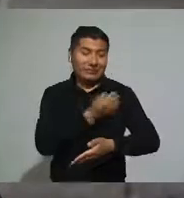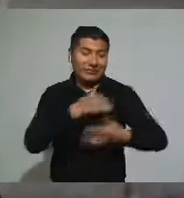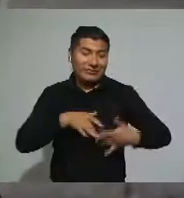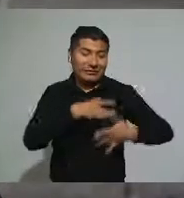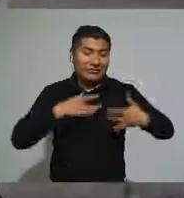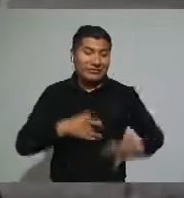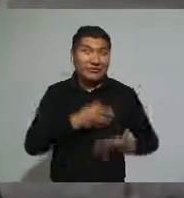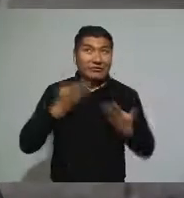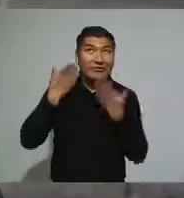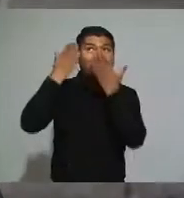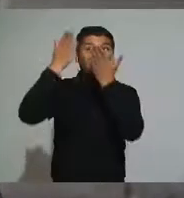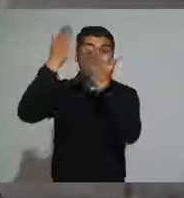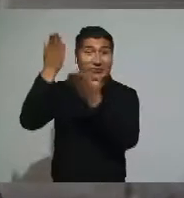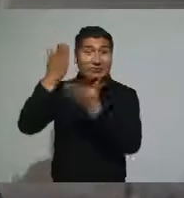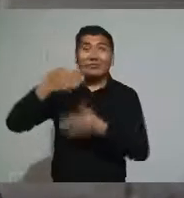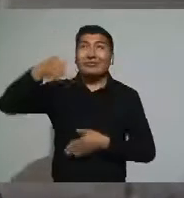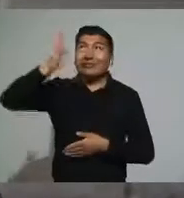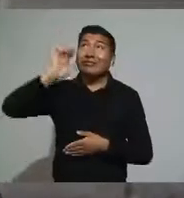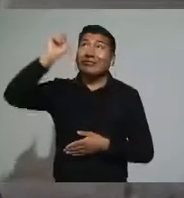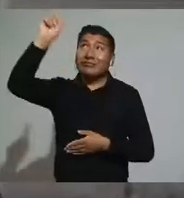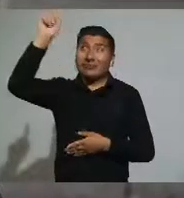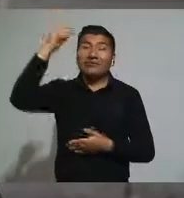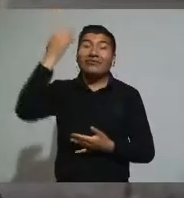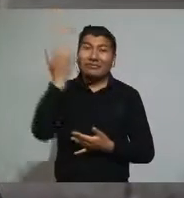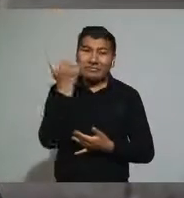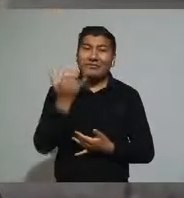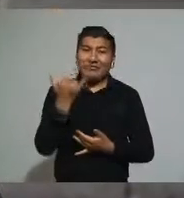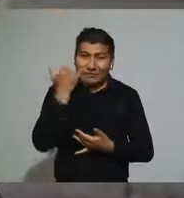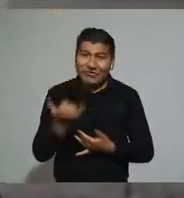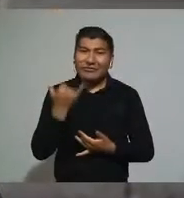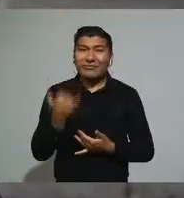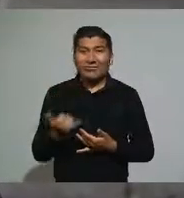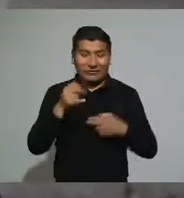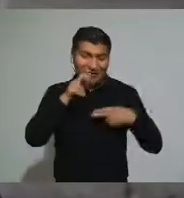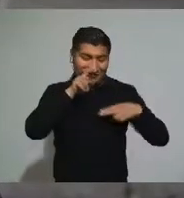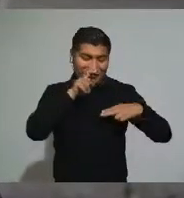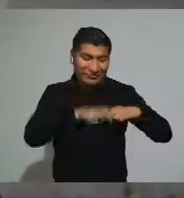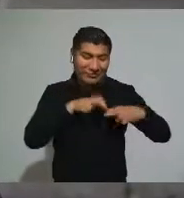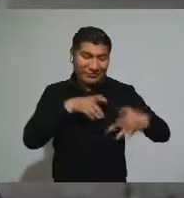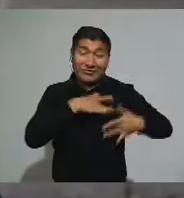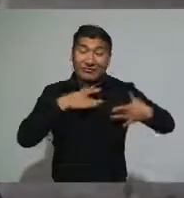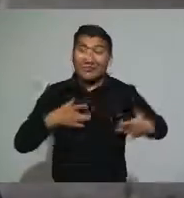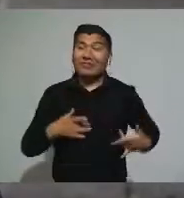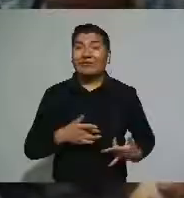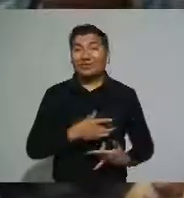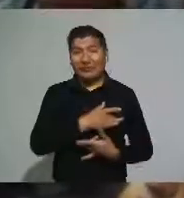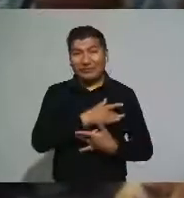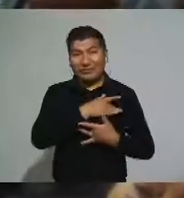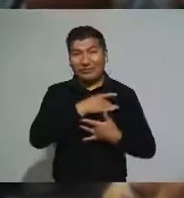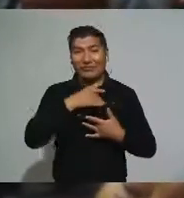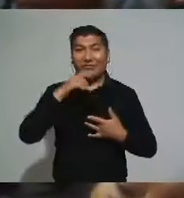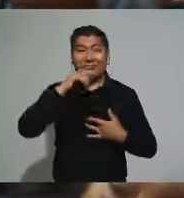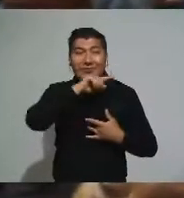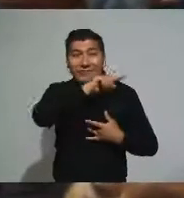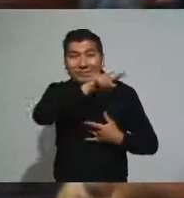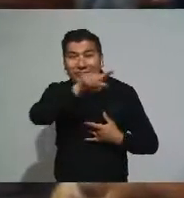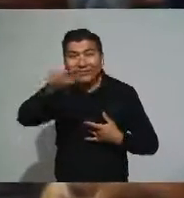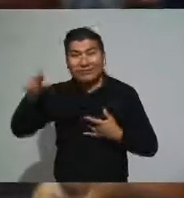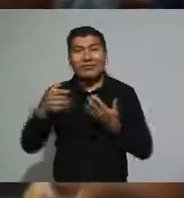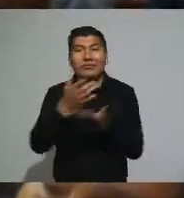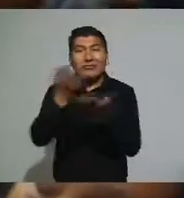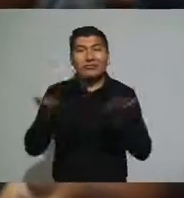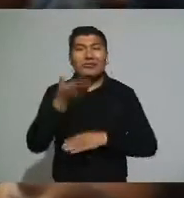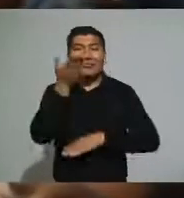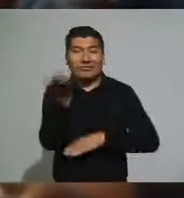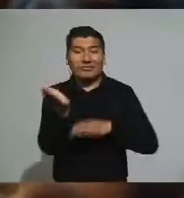corazón. Dios está presente en los corazones, allá donde habita la palabra